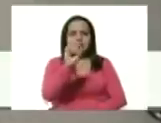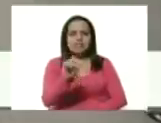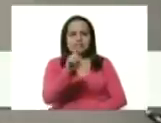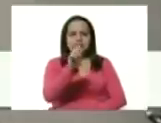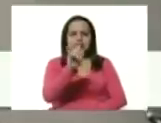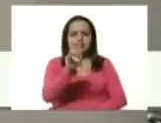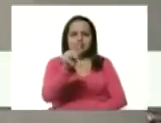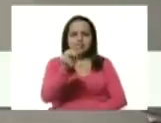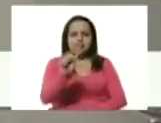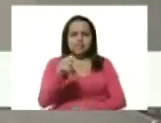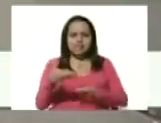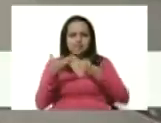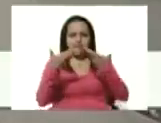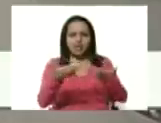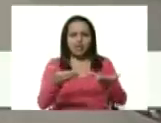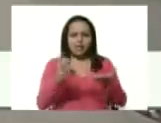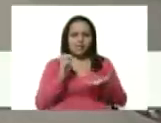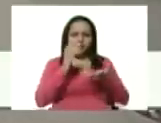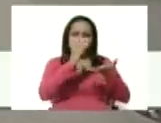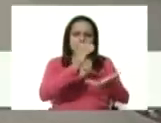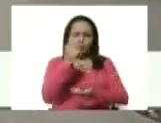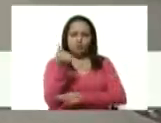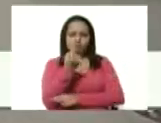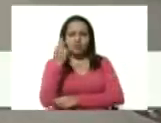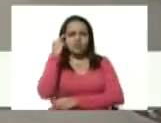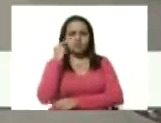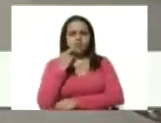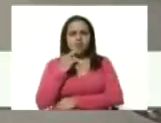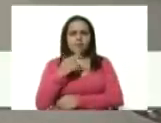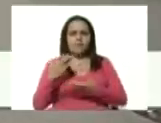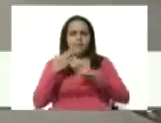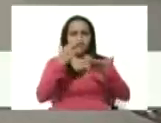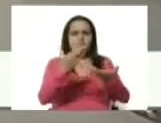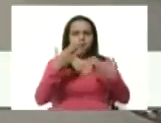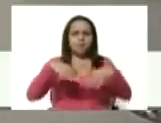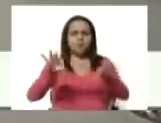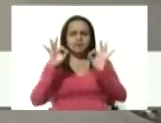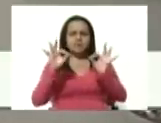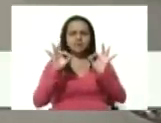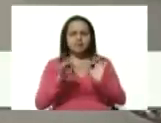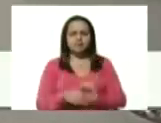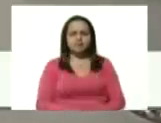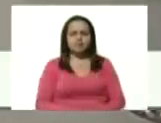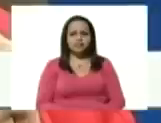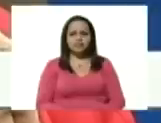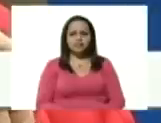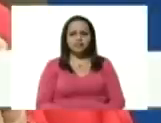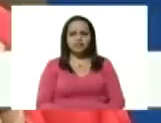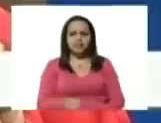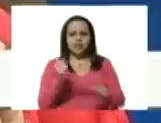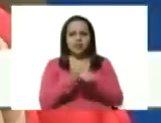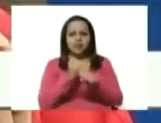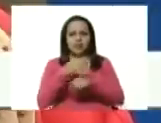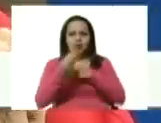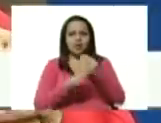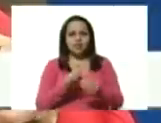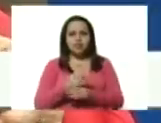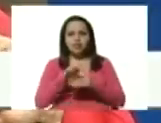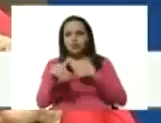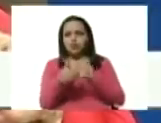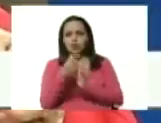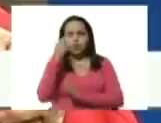ha recibido Premio Único Simón Bolívar, premio especial por el trabajo que hace todos los días.